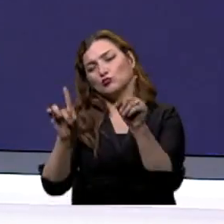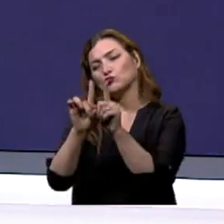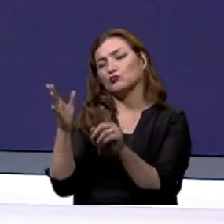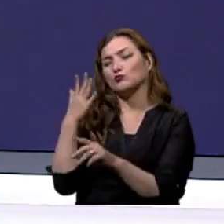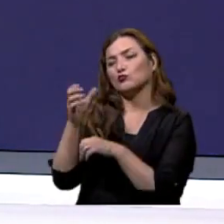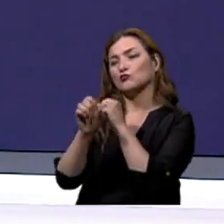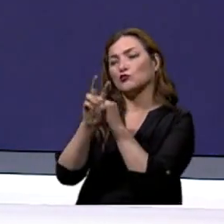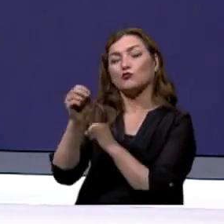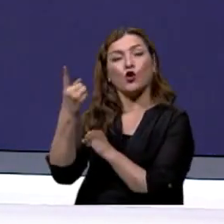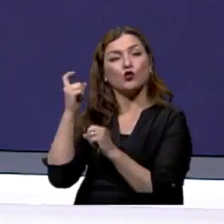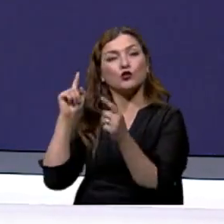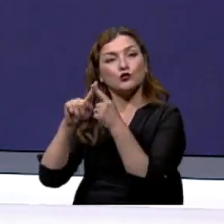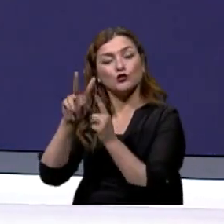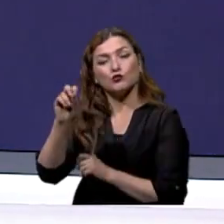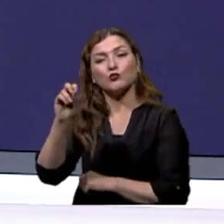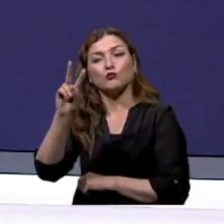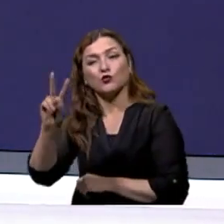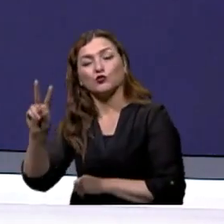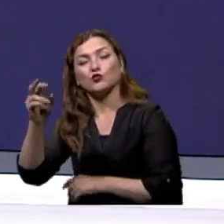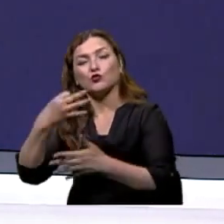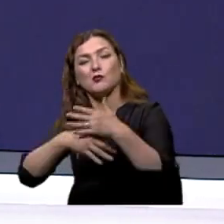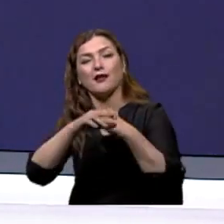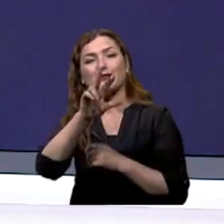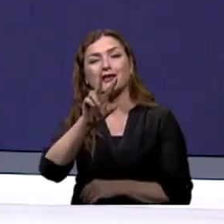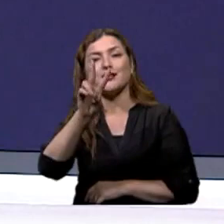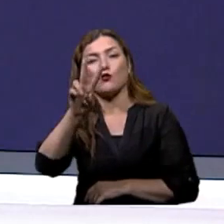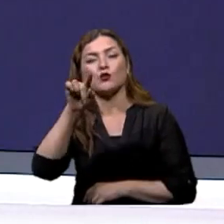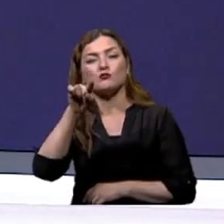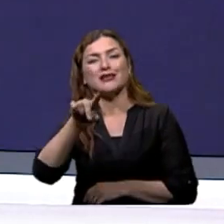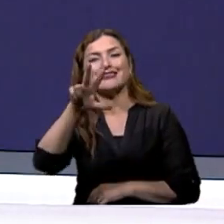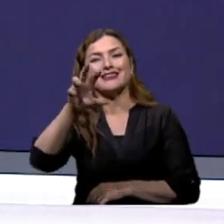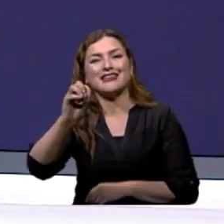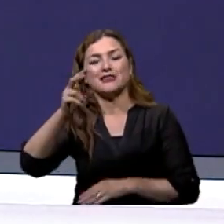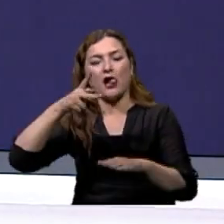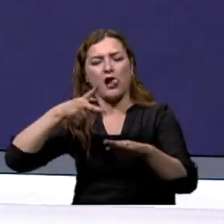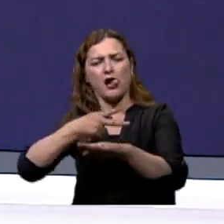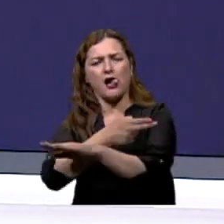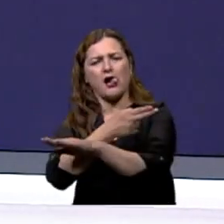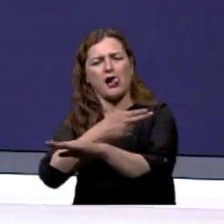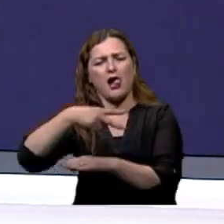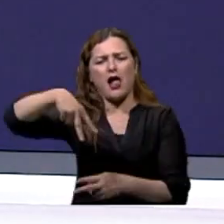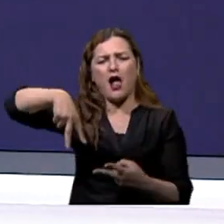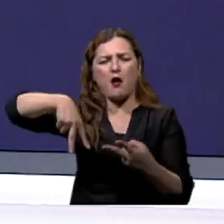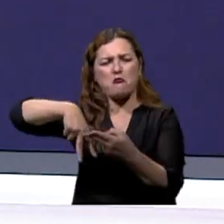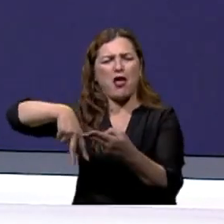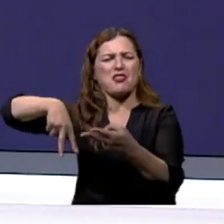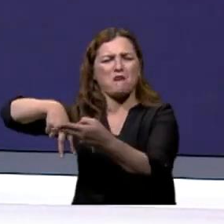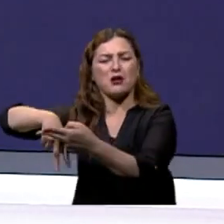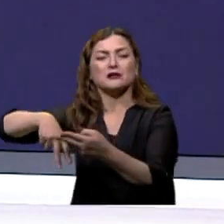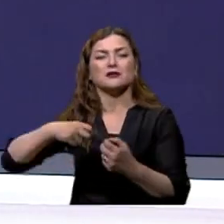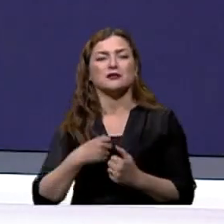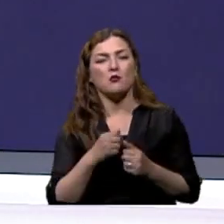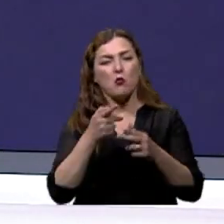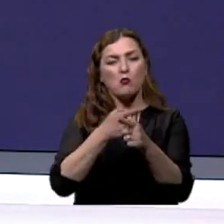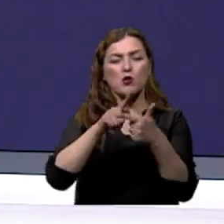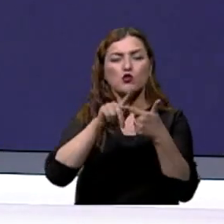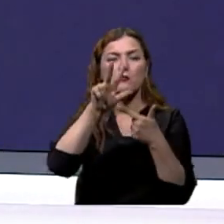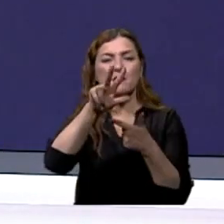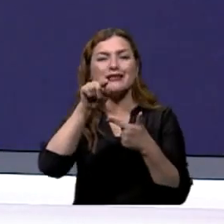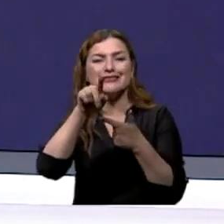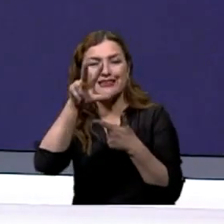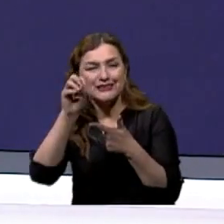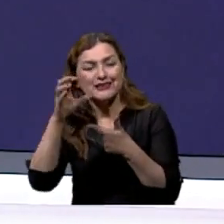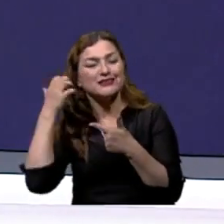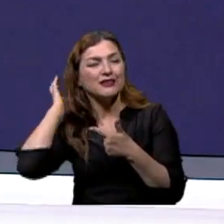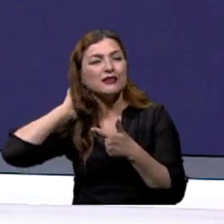el 2022 se realizaron 34,300 amputaciones con un promedio de 2,300 al año. Es